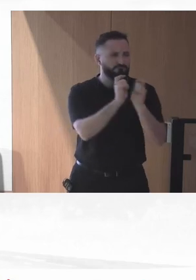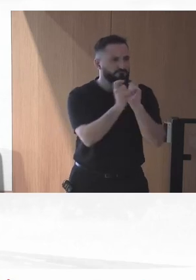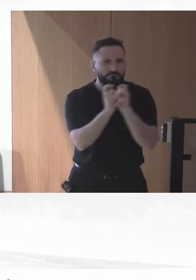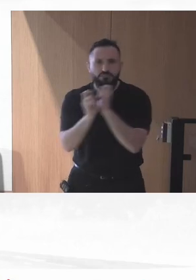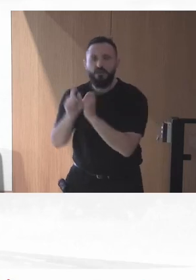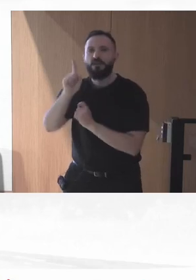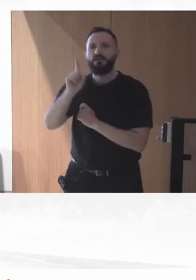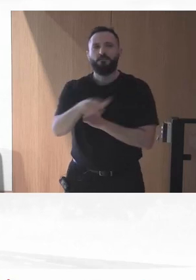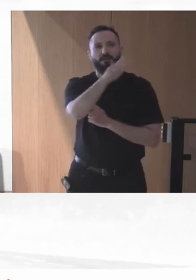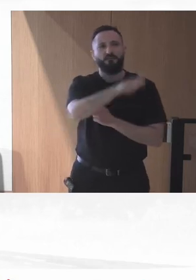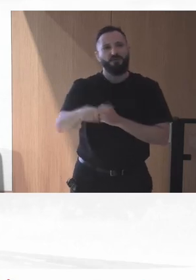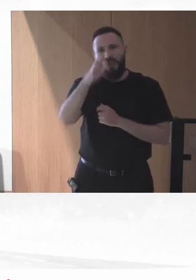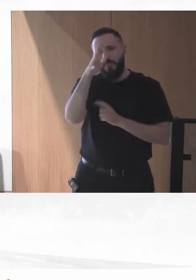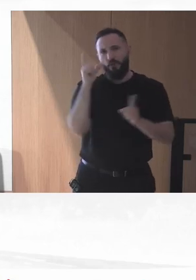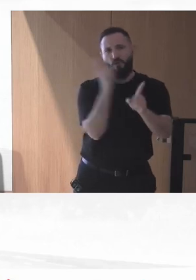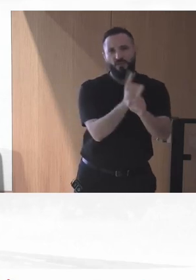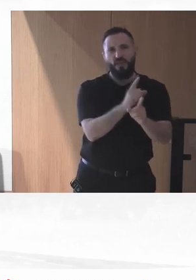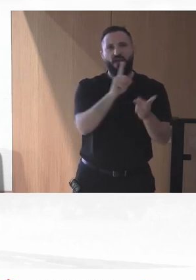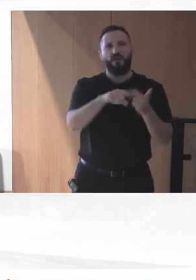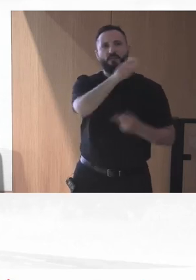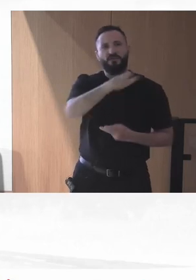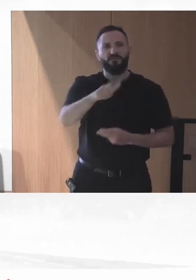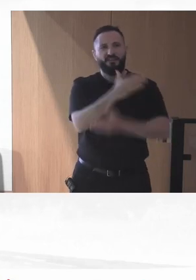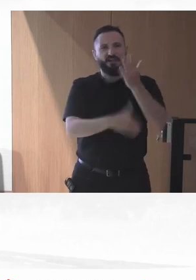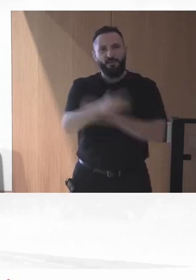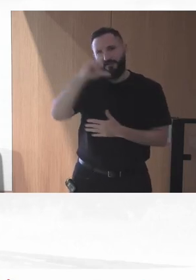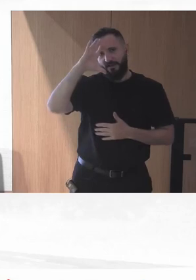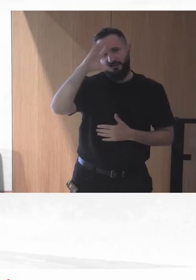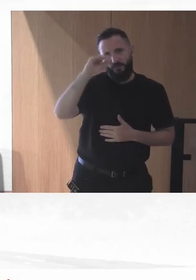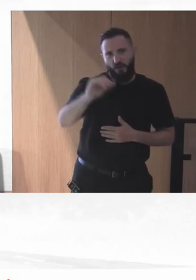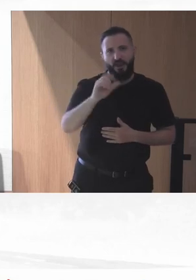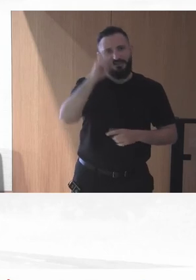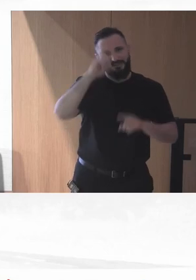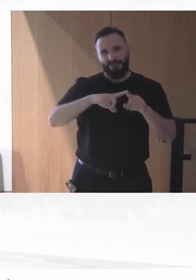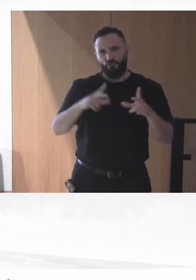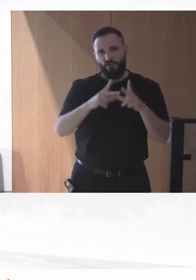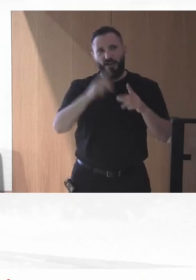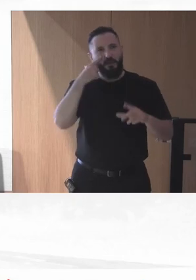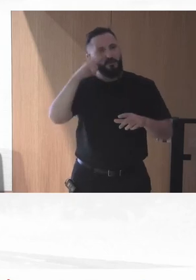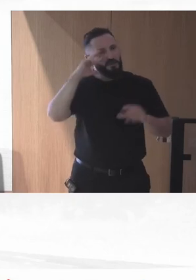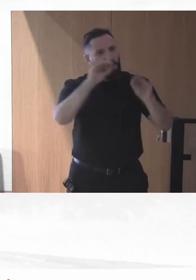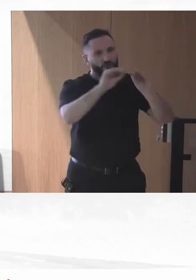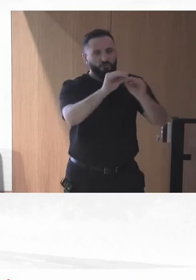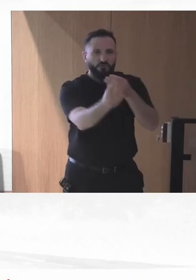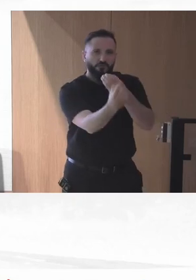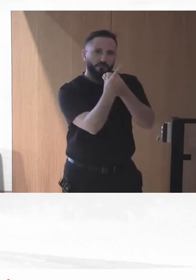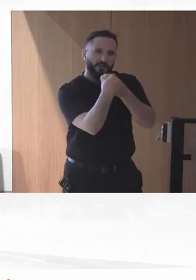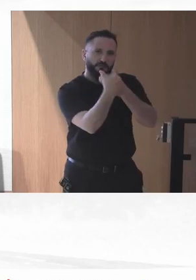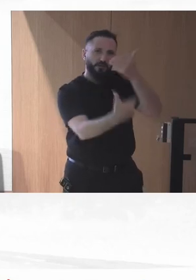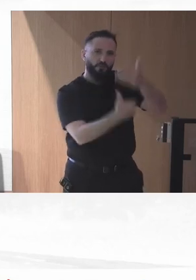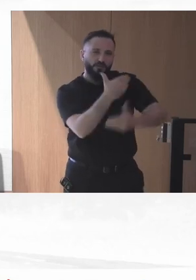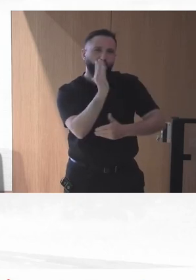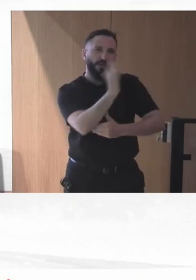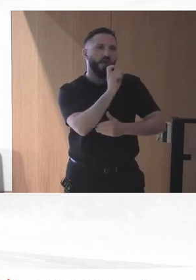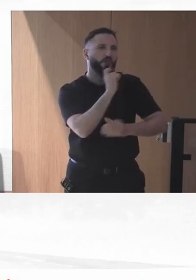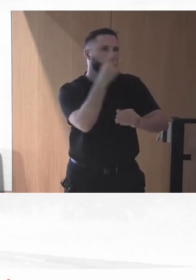con acusados con discapacidades intelectuales y psicosociales en relación con su experiencia en la participación en un procedimiento